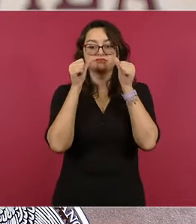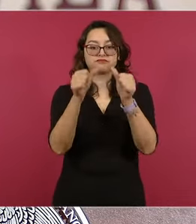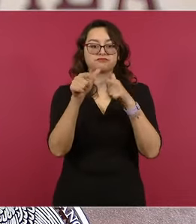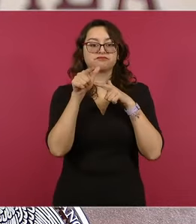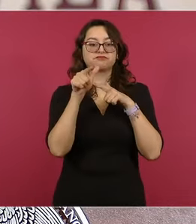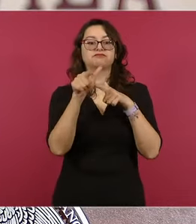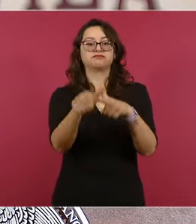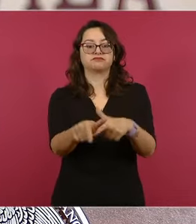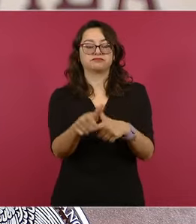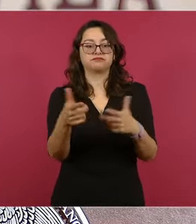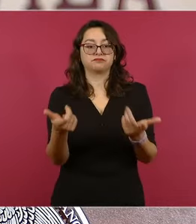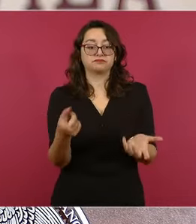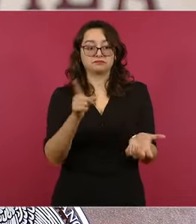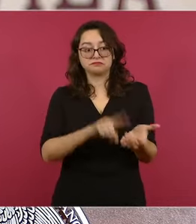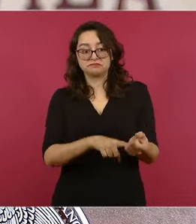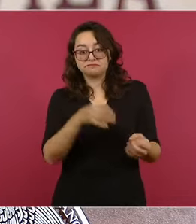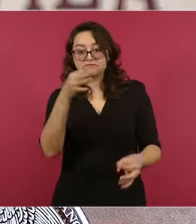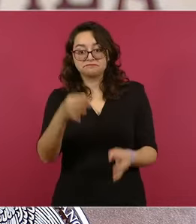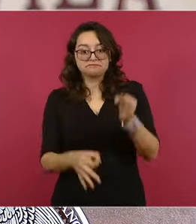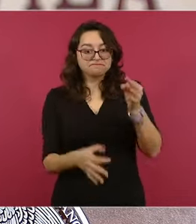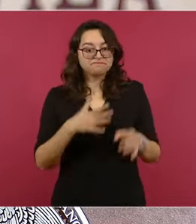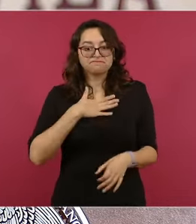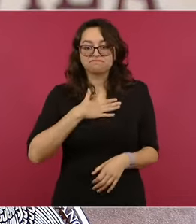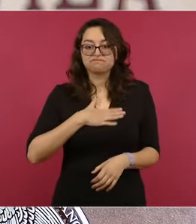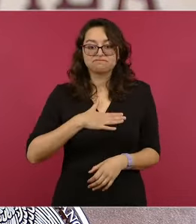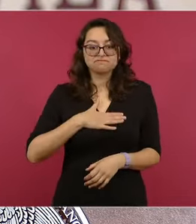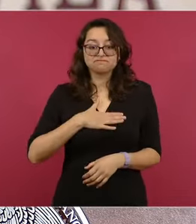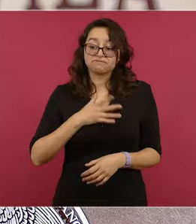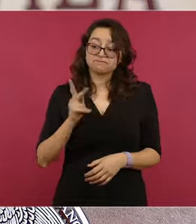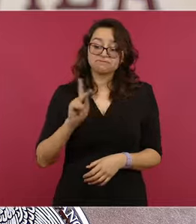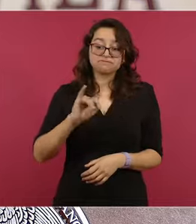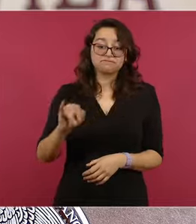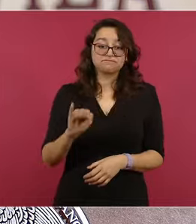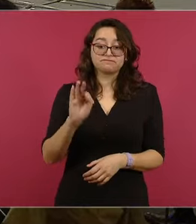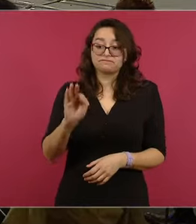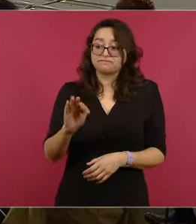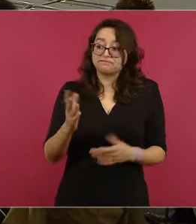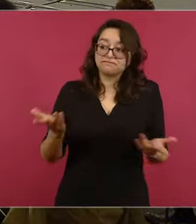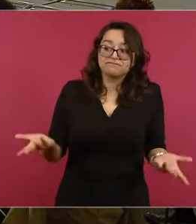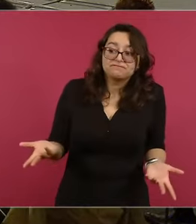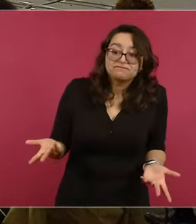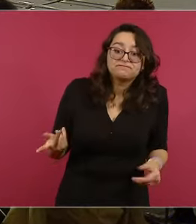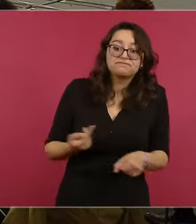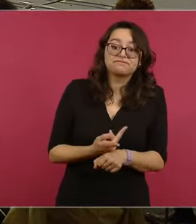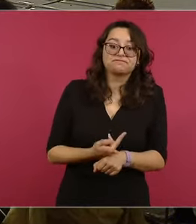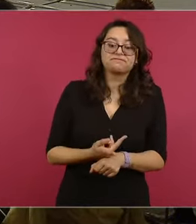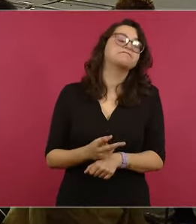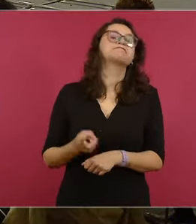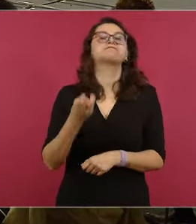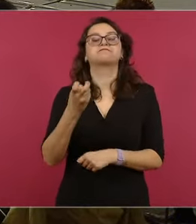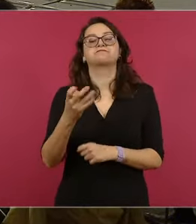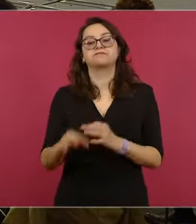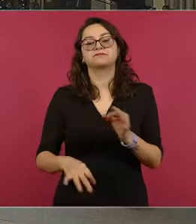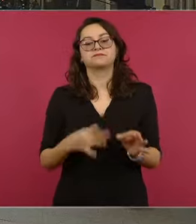este caso y la impartición de justicia del Poder Judicial. Es cuanto, señor presidente. Muchas gracias.